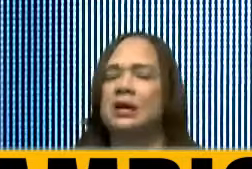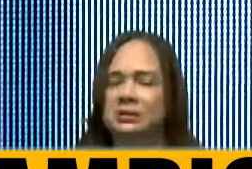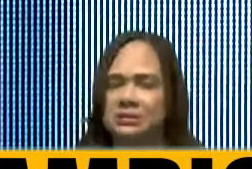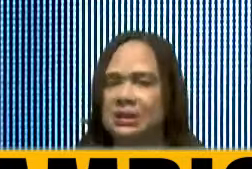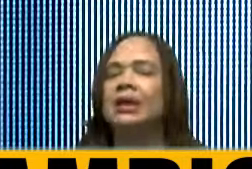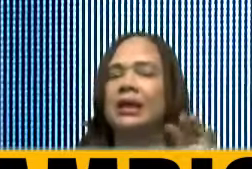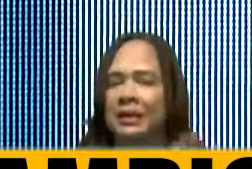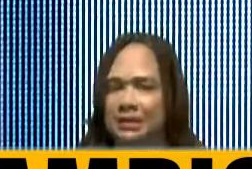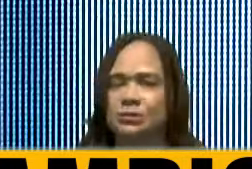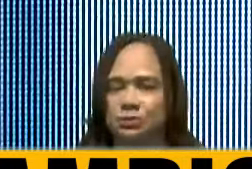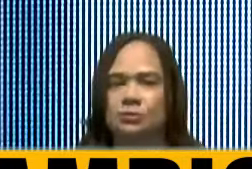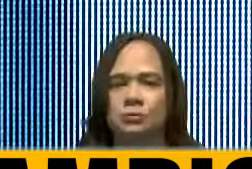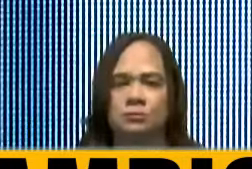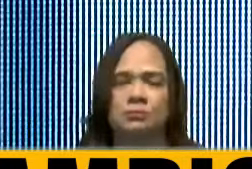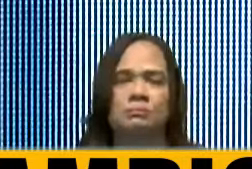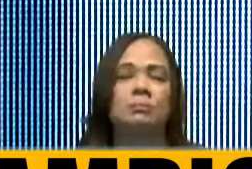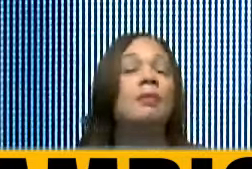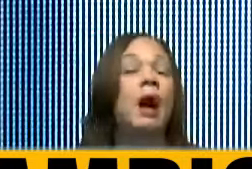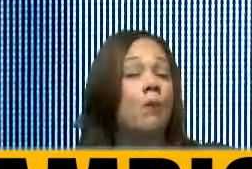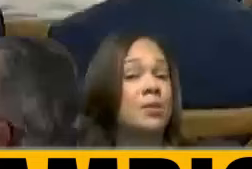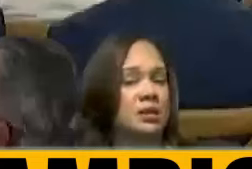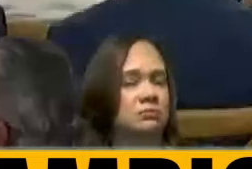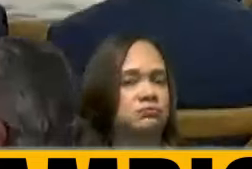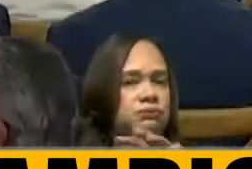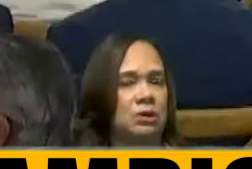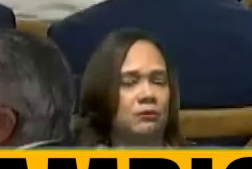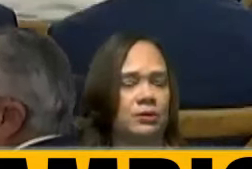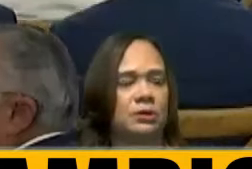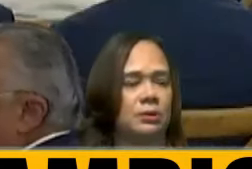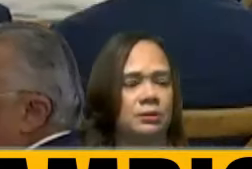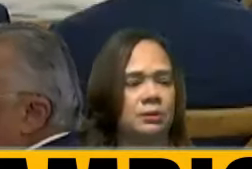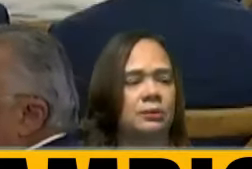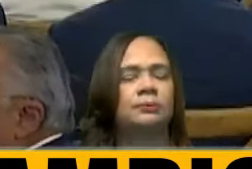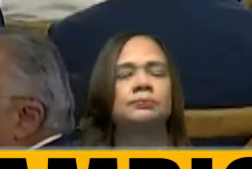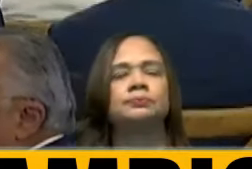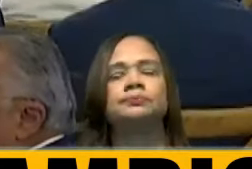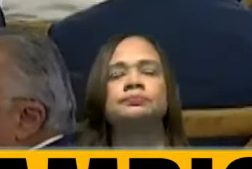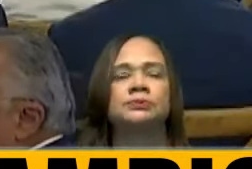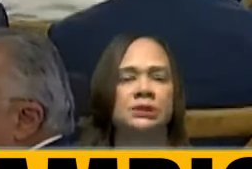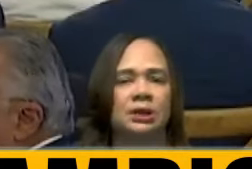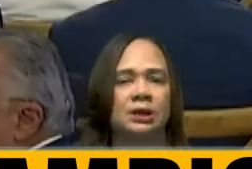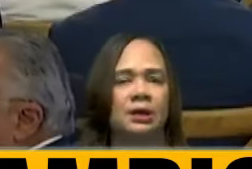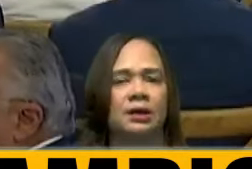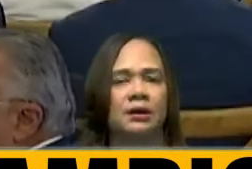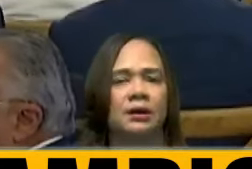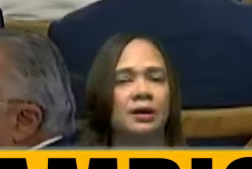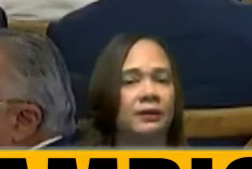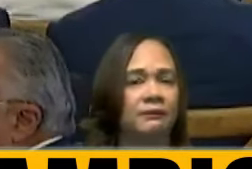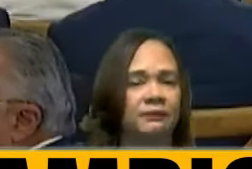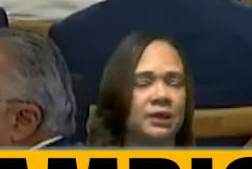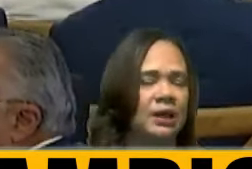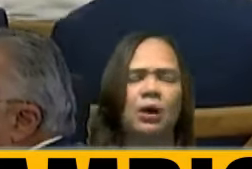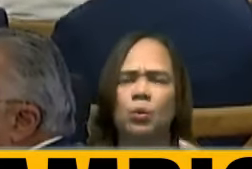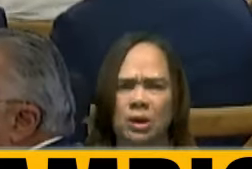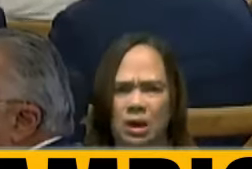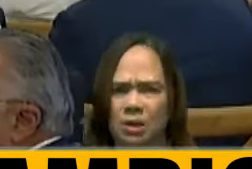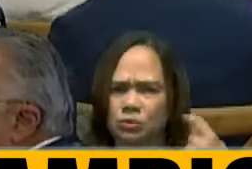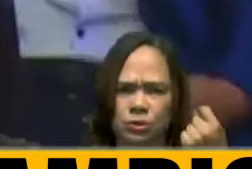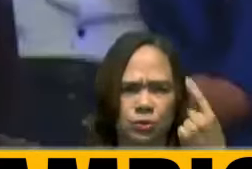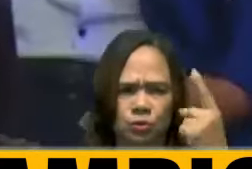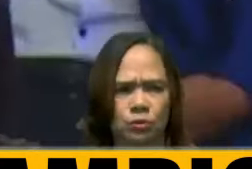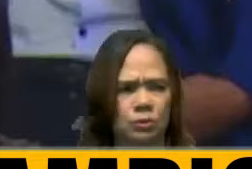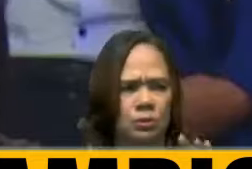el sentido de las reformas bien Javier Flores del lín diaria algo que no no me quedó muy